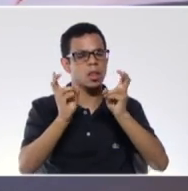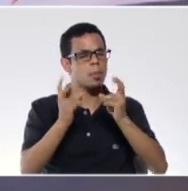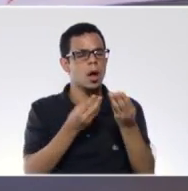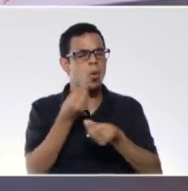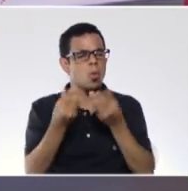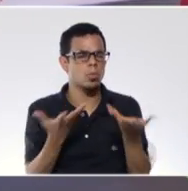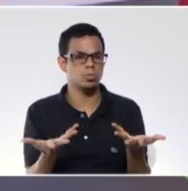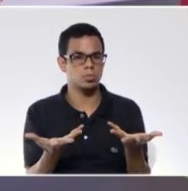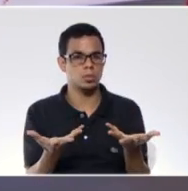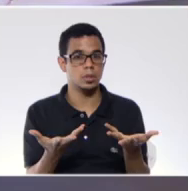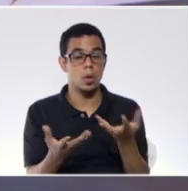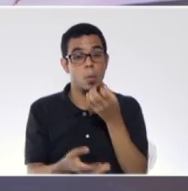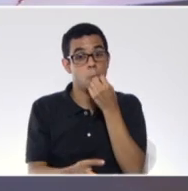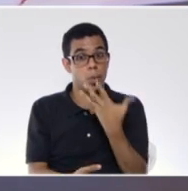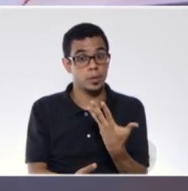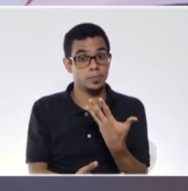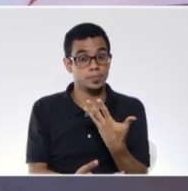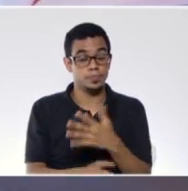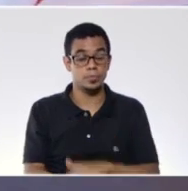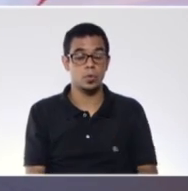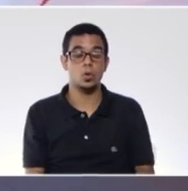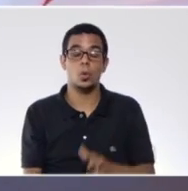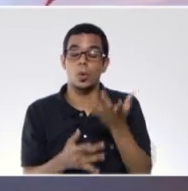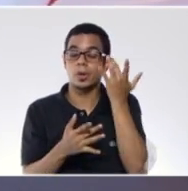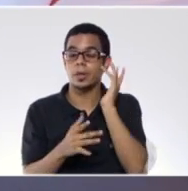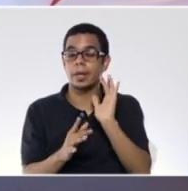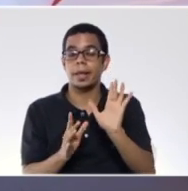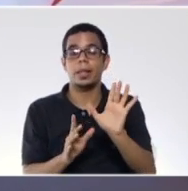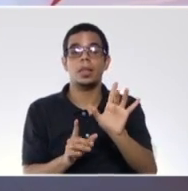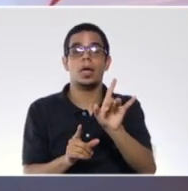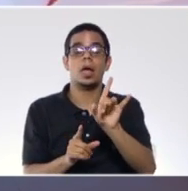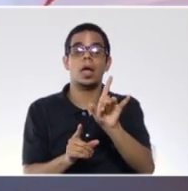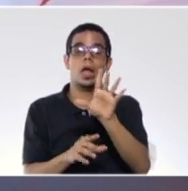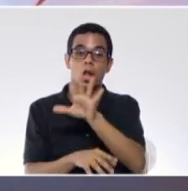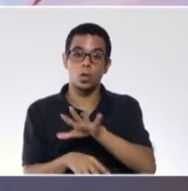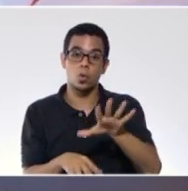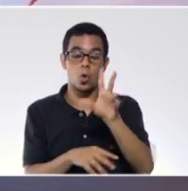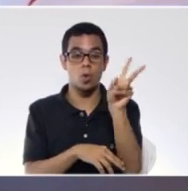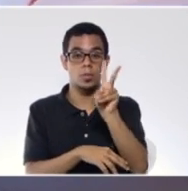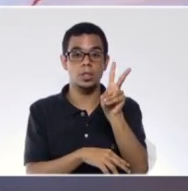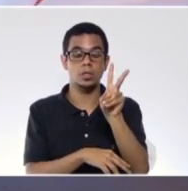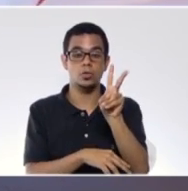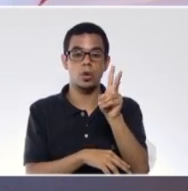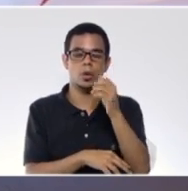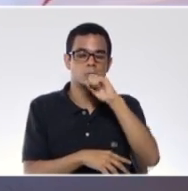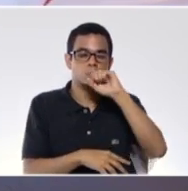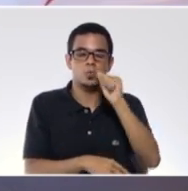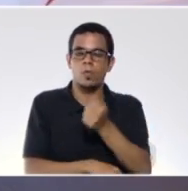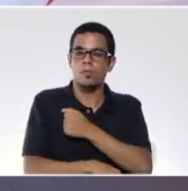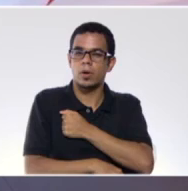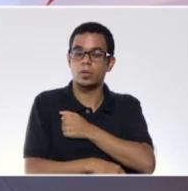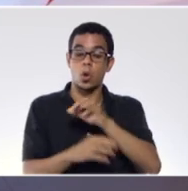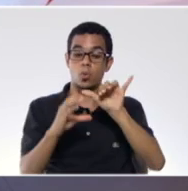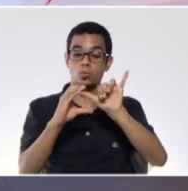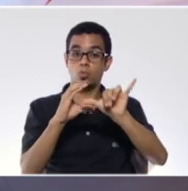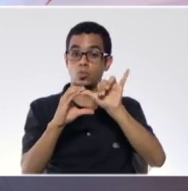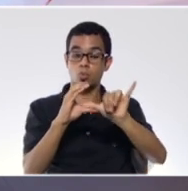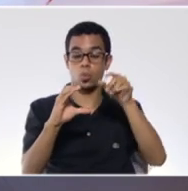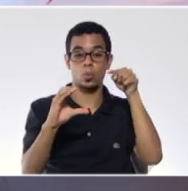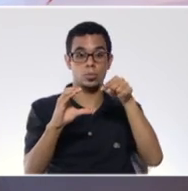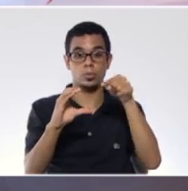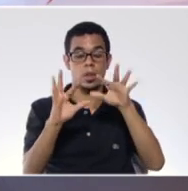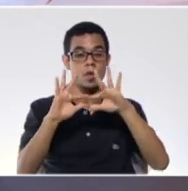la plataforma favorita de casi de todos los venezolanos es YouTube, entonces visiten el canal de YouTube de Cada Familia Una